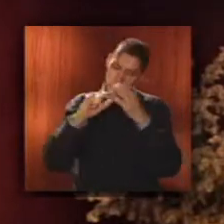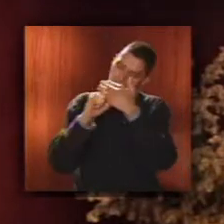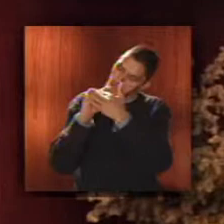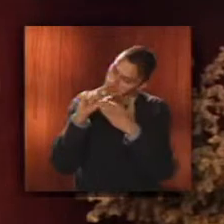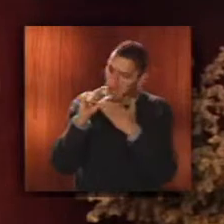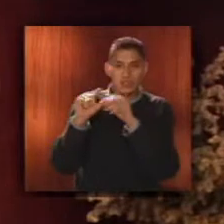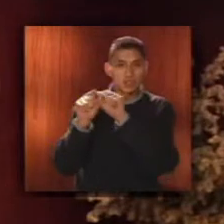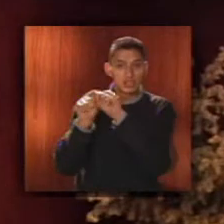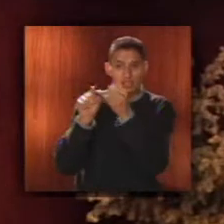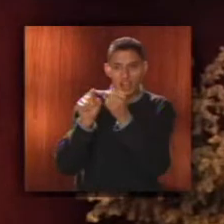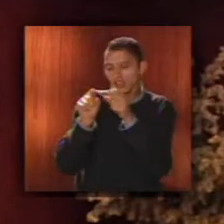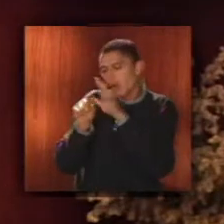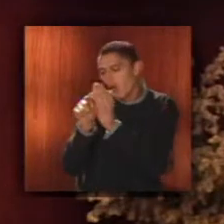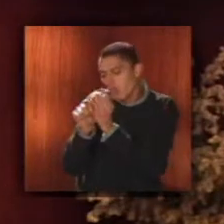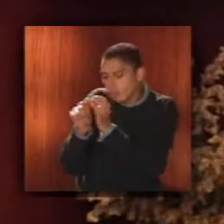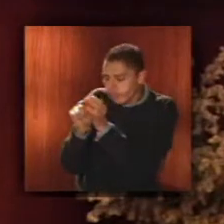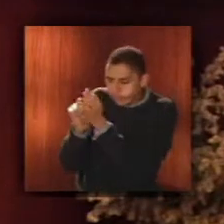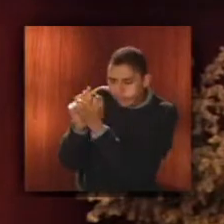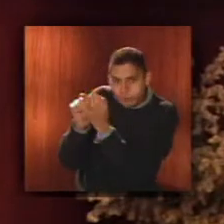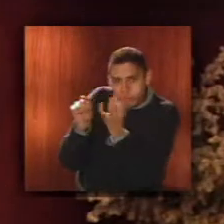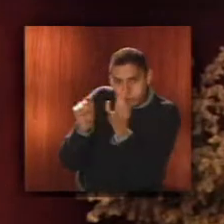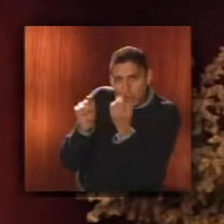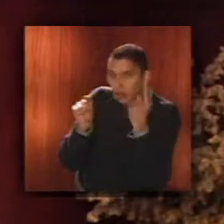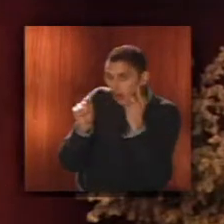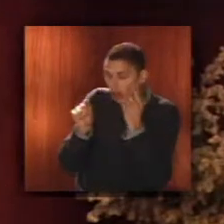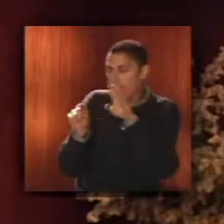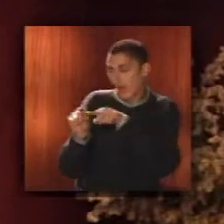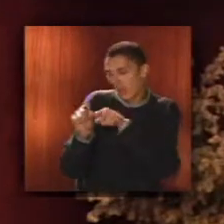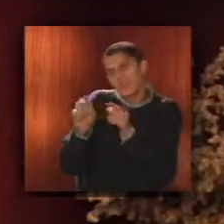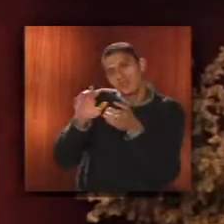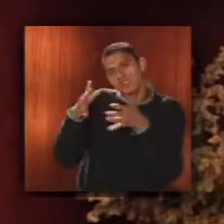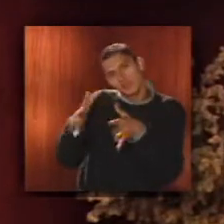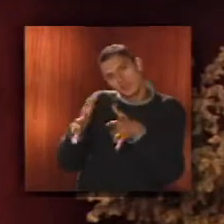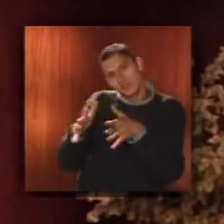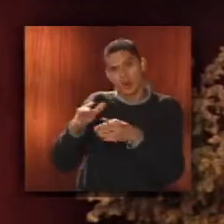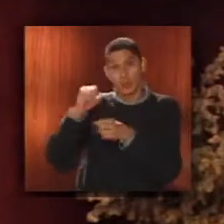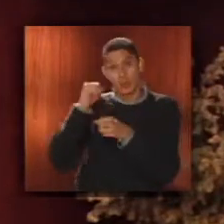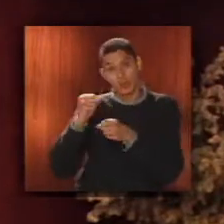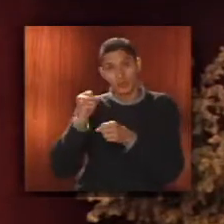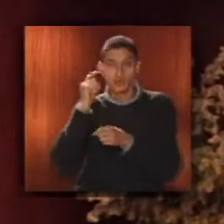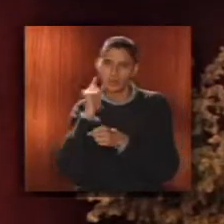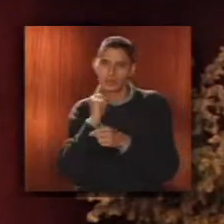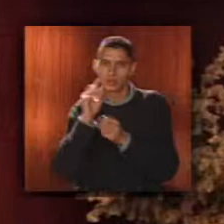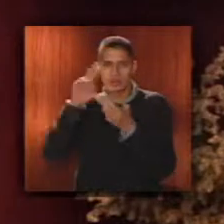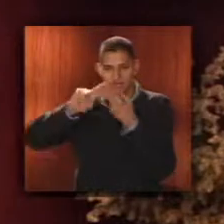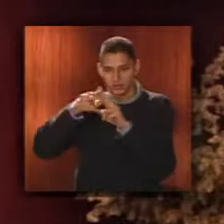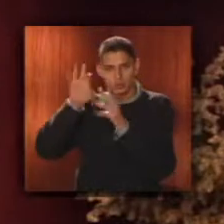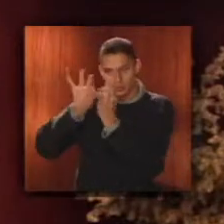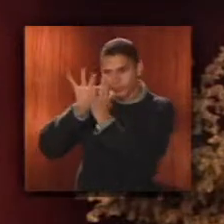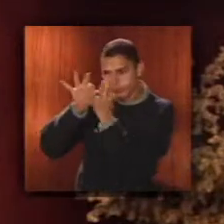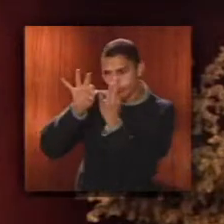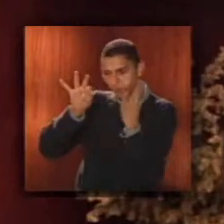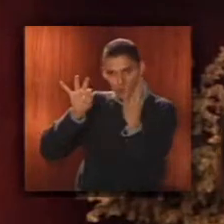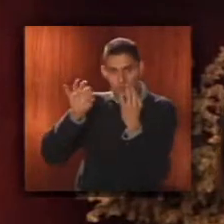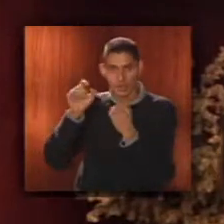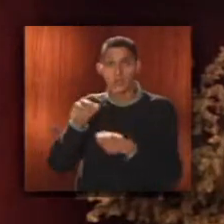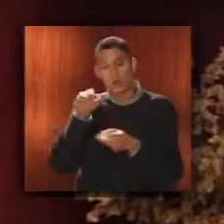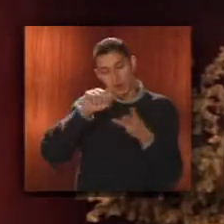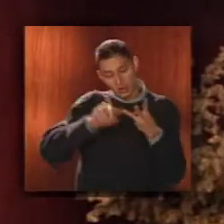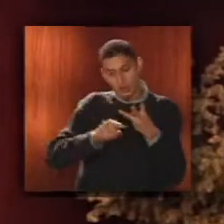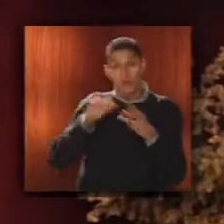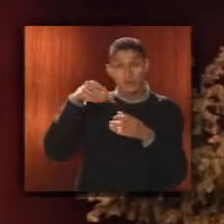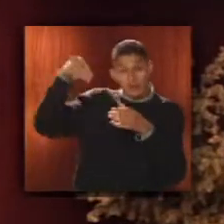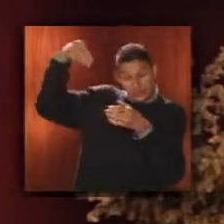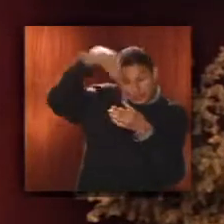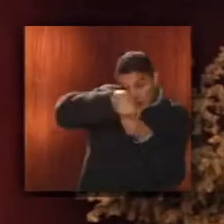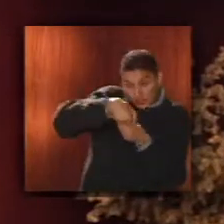en oído externo y oído medio, estamos hablando de una pérdida severa, moderada, de tipo conductivo. Y si la lesión está en